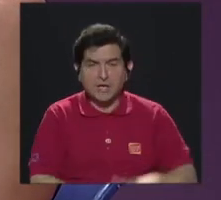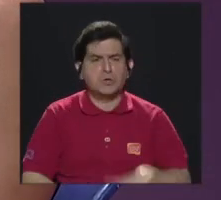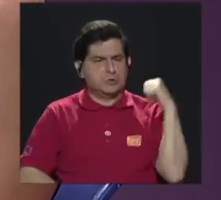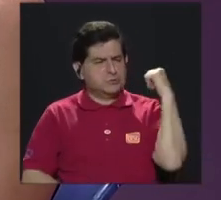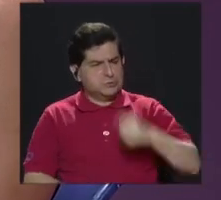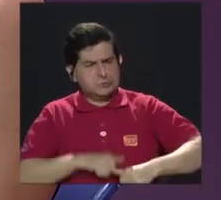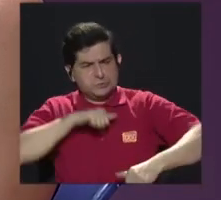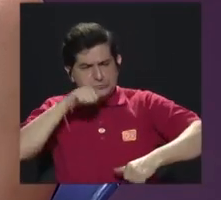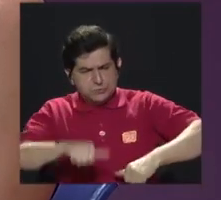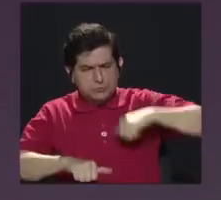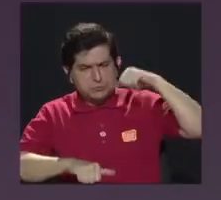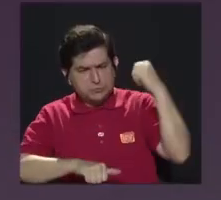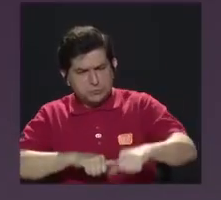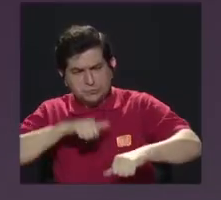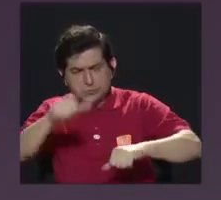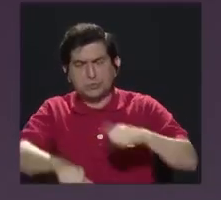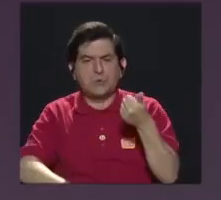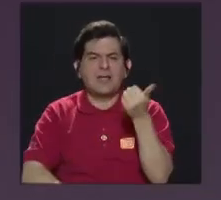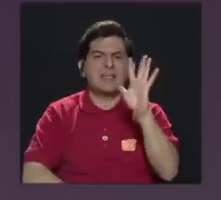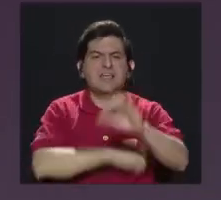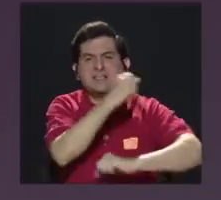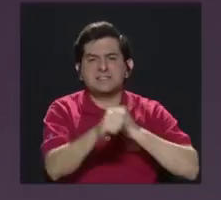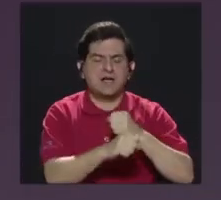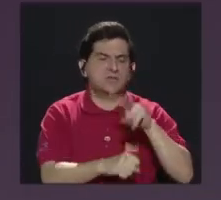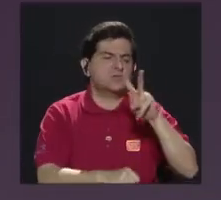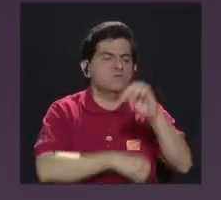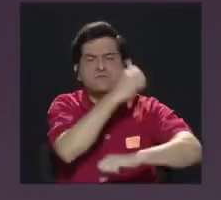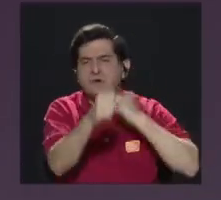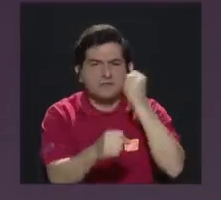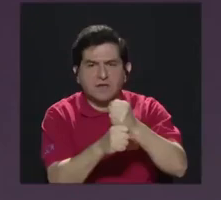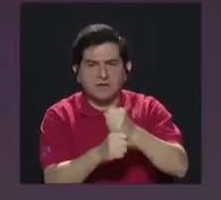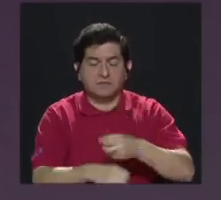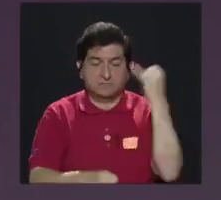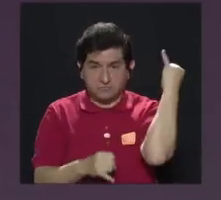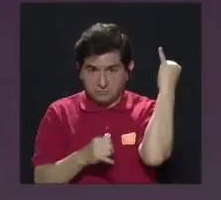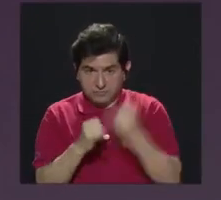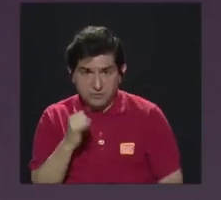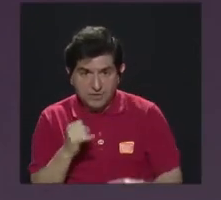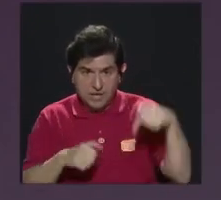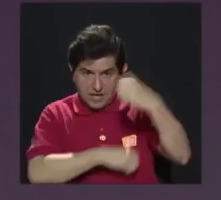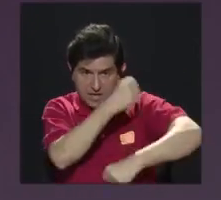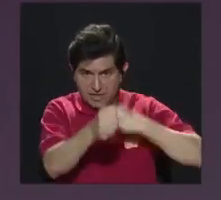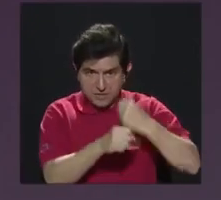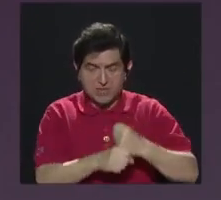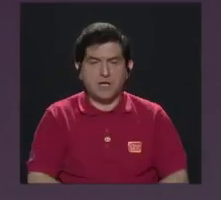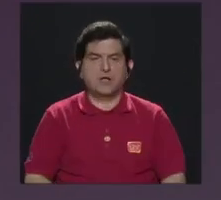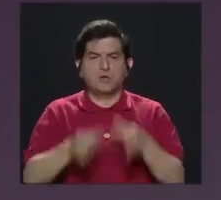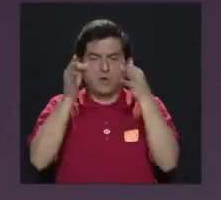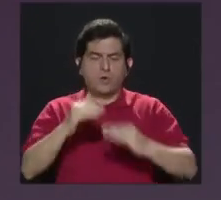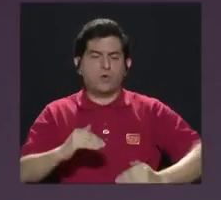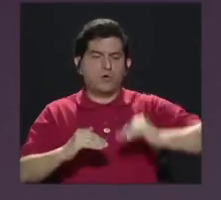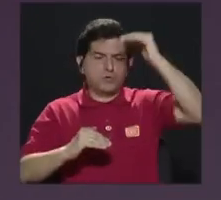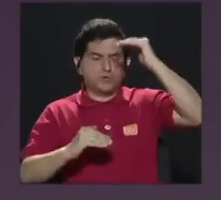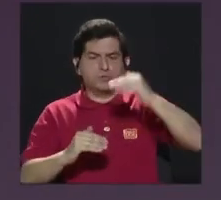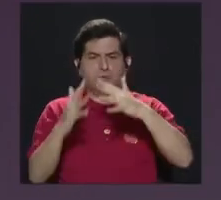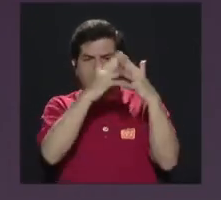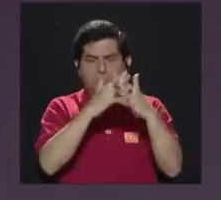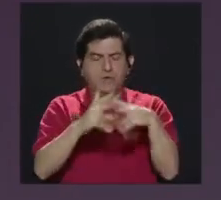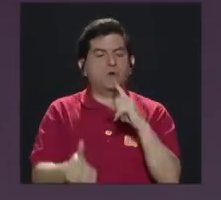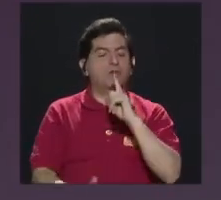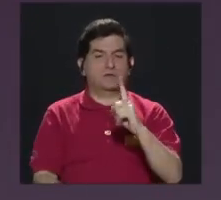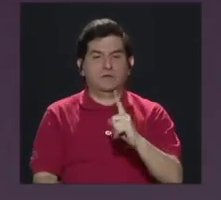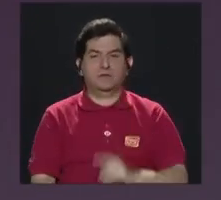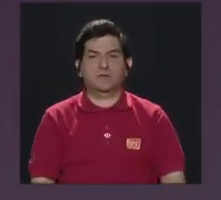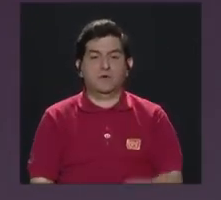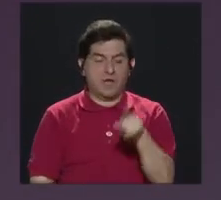lucha de 15 años, casi 20 años. Y finalmente este año la Corte Suprema estadounidense también dijo